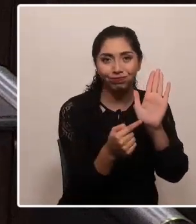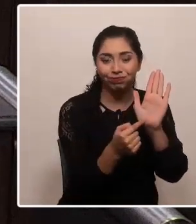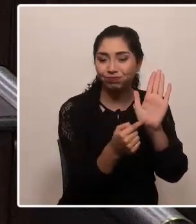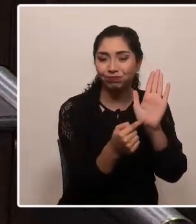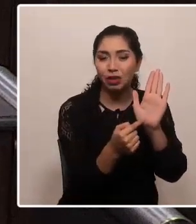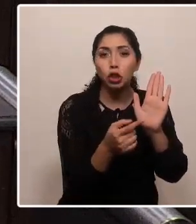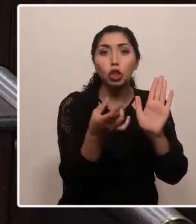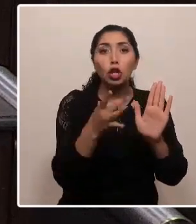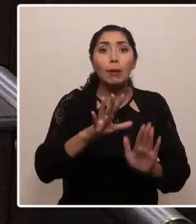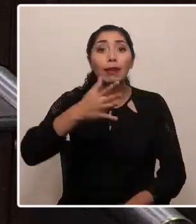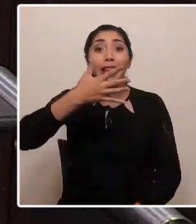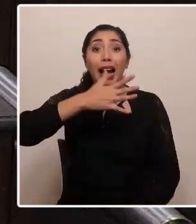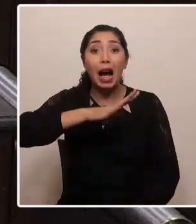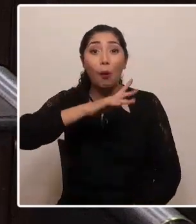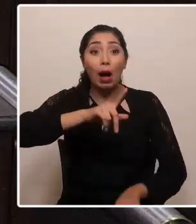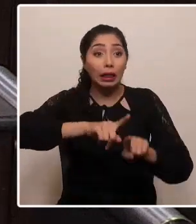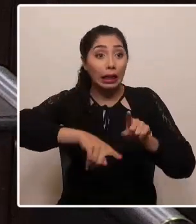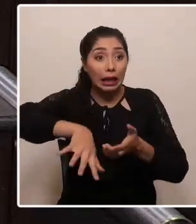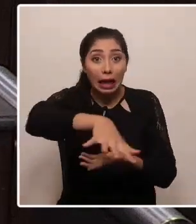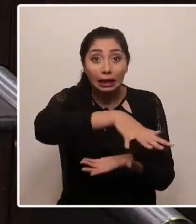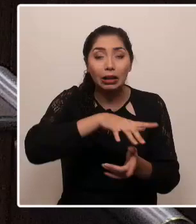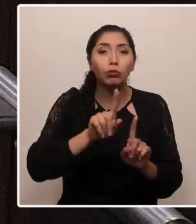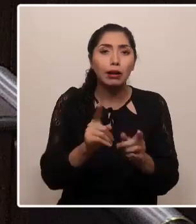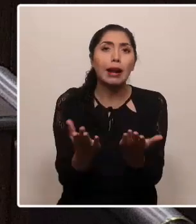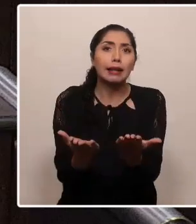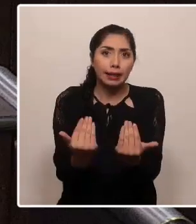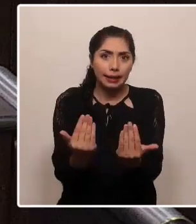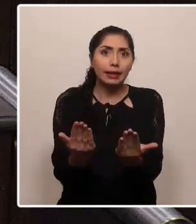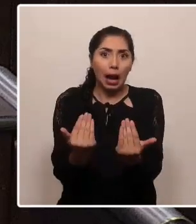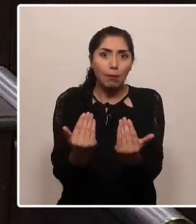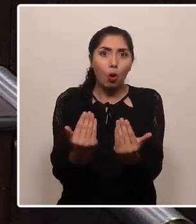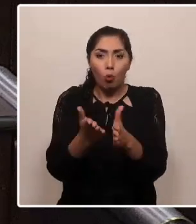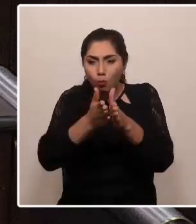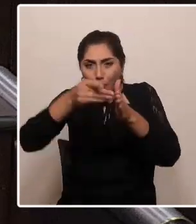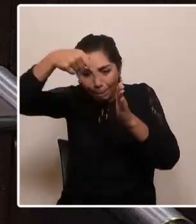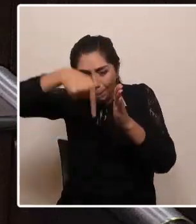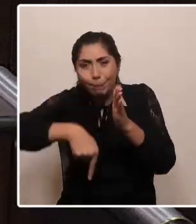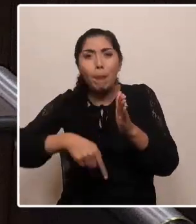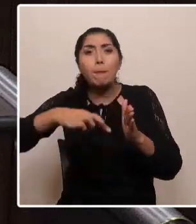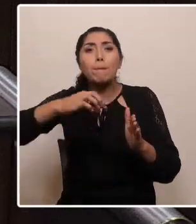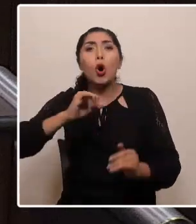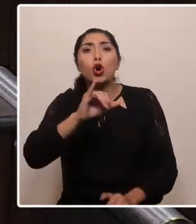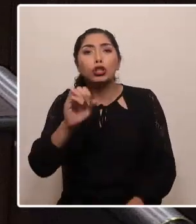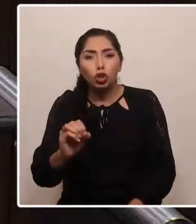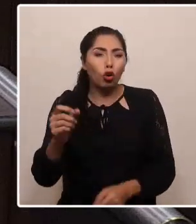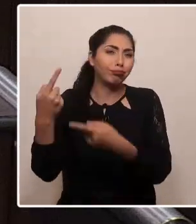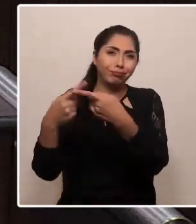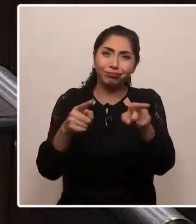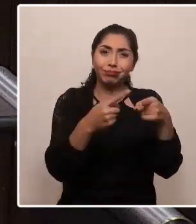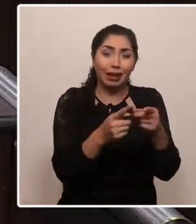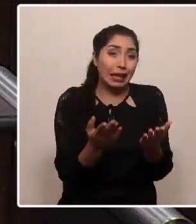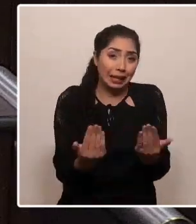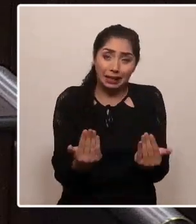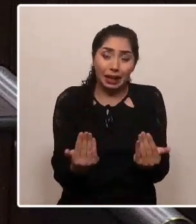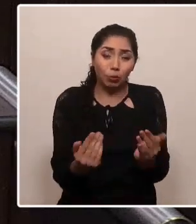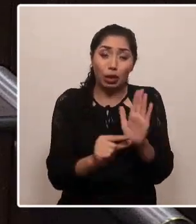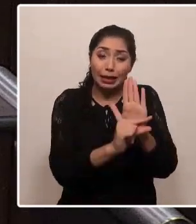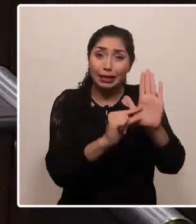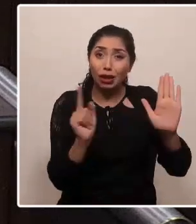aguas terrestres. Necesitamos infraestructura hídrica, necesitamos pozos, plantas desalinizadoras, así que llamo a rechazar ese inciso.